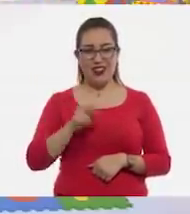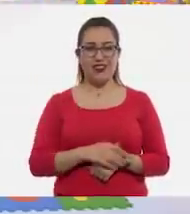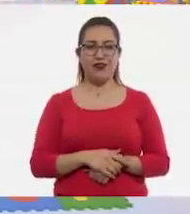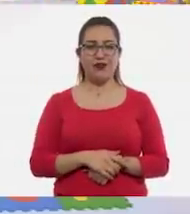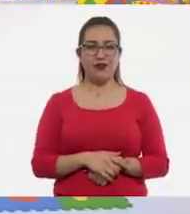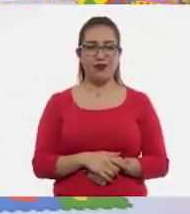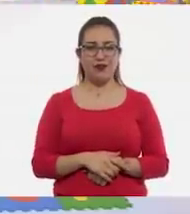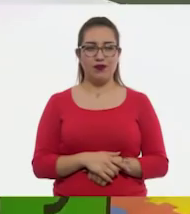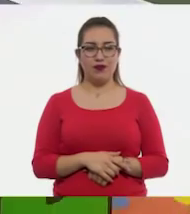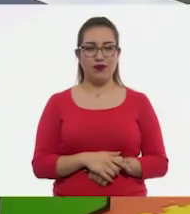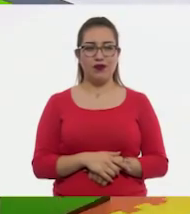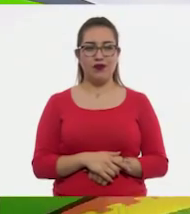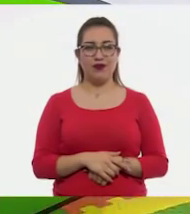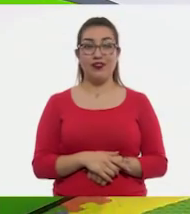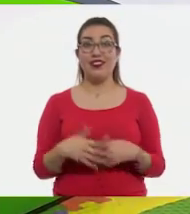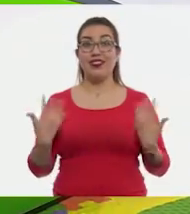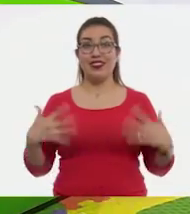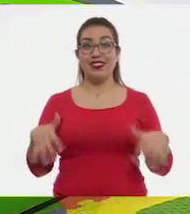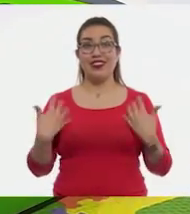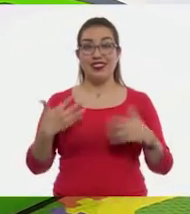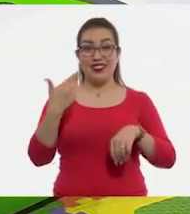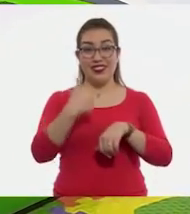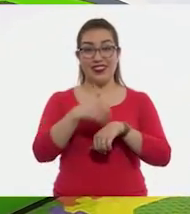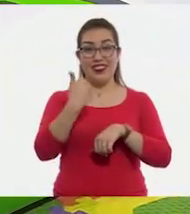los dados. Ay. Y el tiro es... ¡Oh! ¡Oh! ¡Oh!